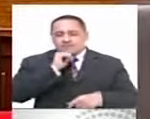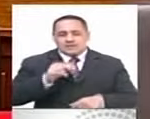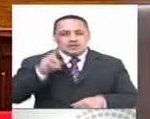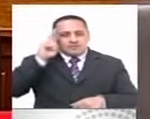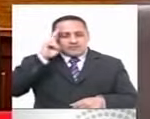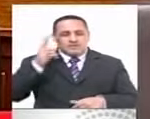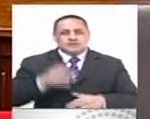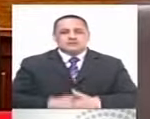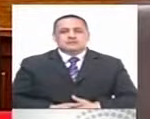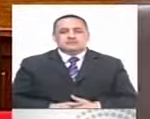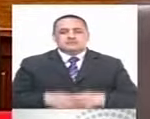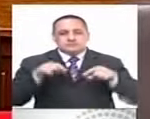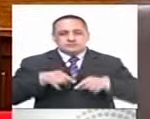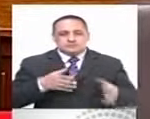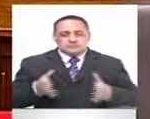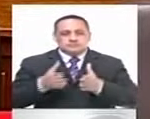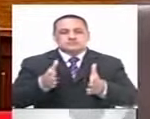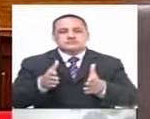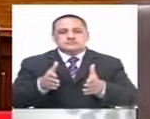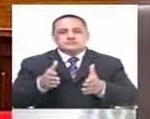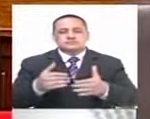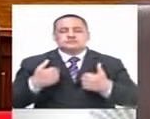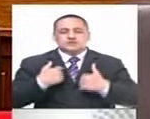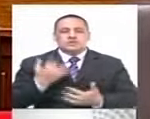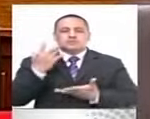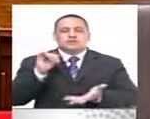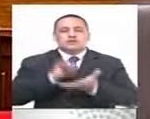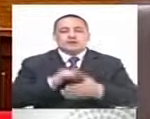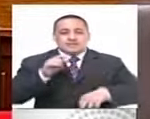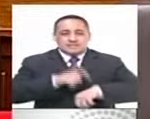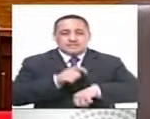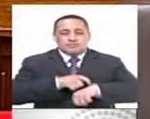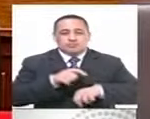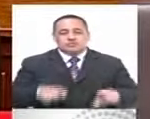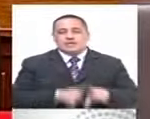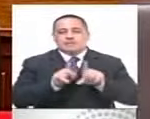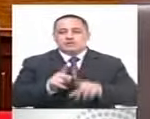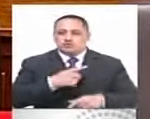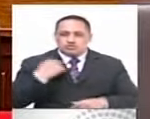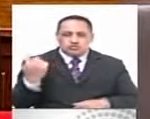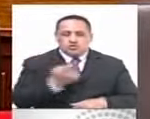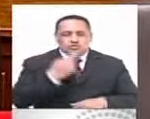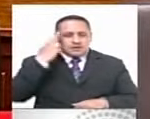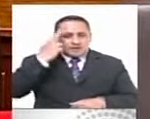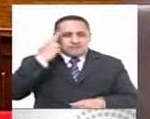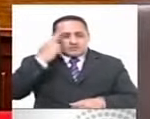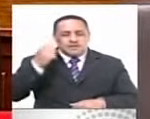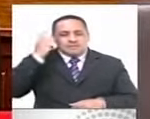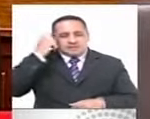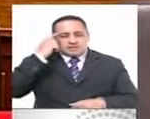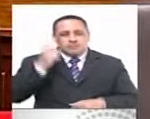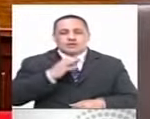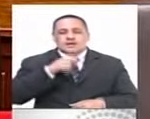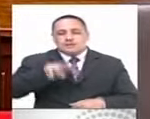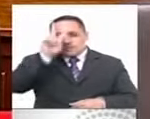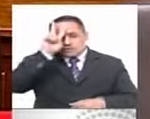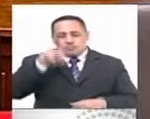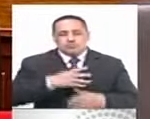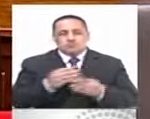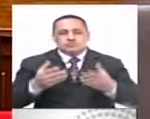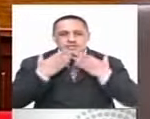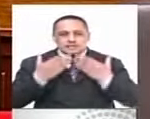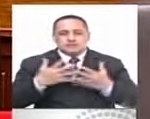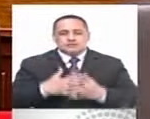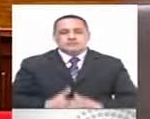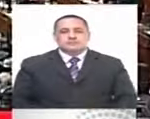confianza. En ese sentido, espero que en estos momentos todos reflexionemos y pensemos en nuestro Perú. Muchas